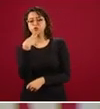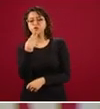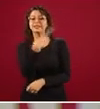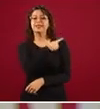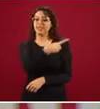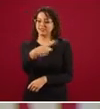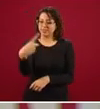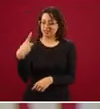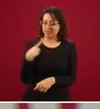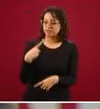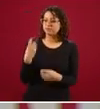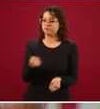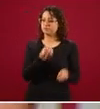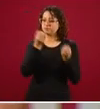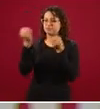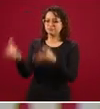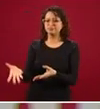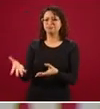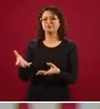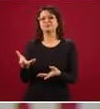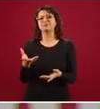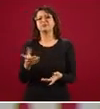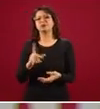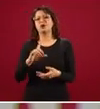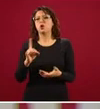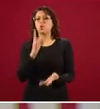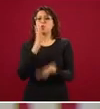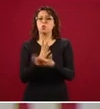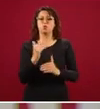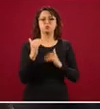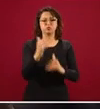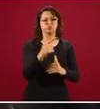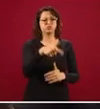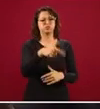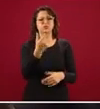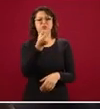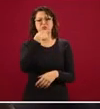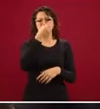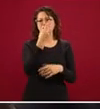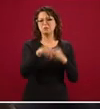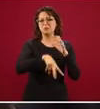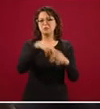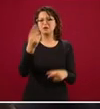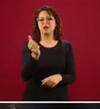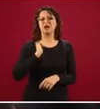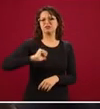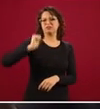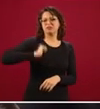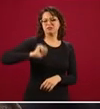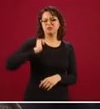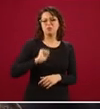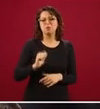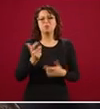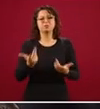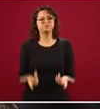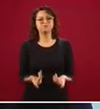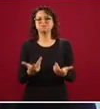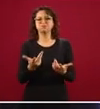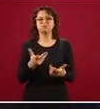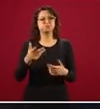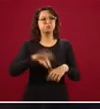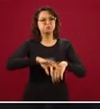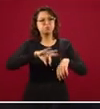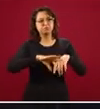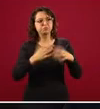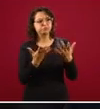deben estar, y que no se sigan teniendo claves que están en cero porque ya son medicamentos obsoletos que no se fabrican